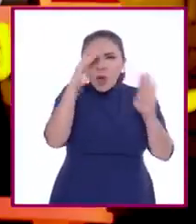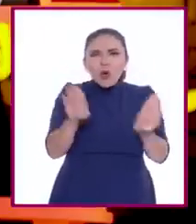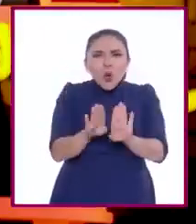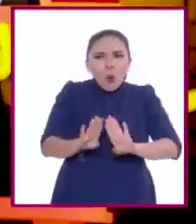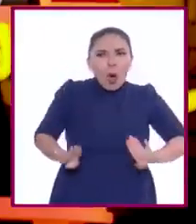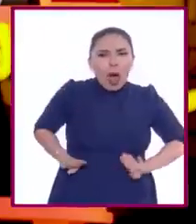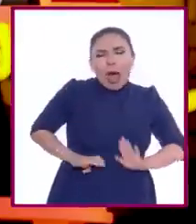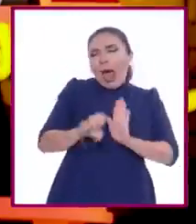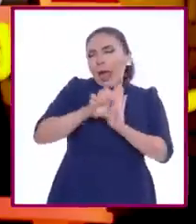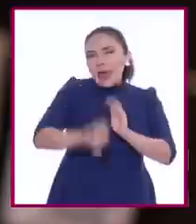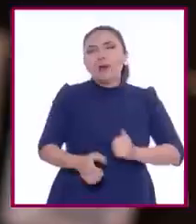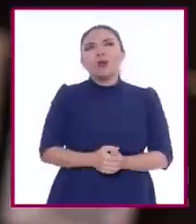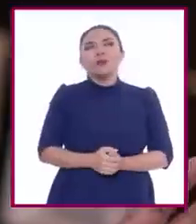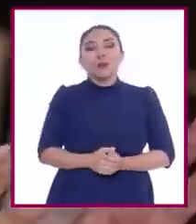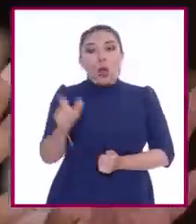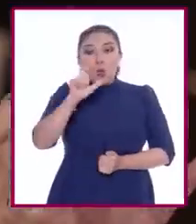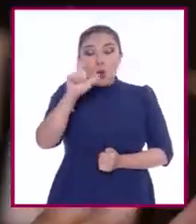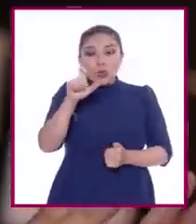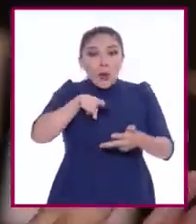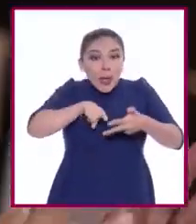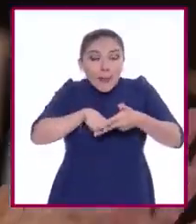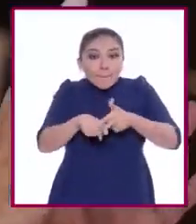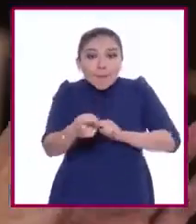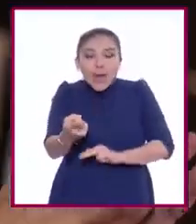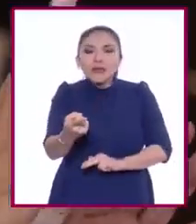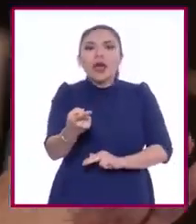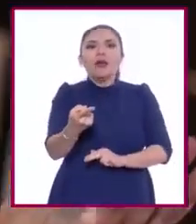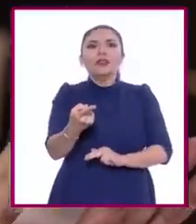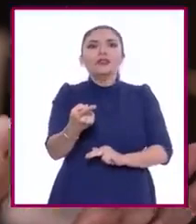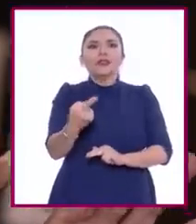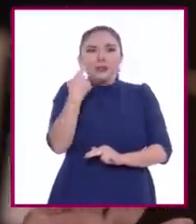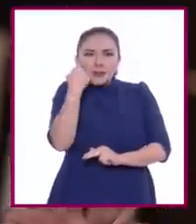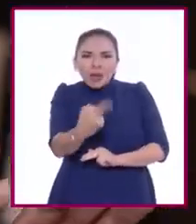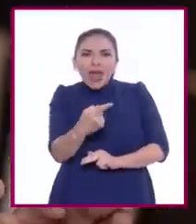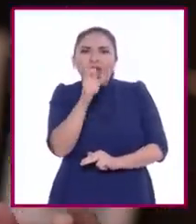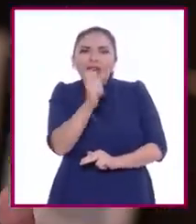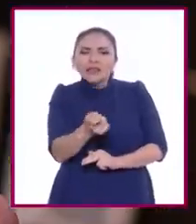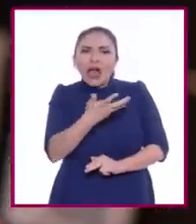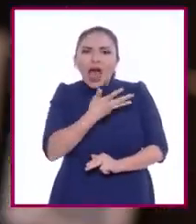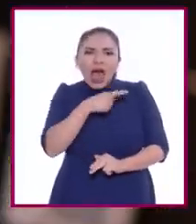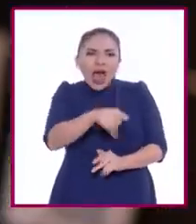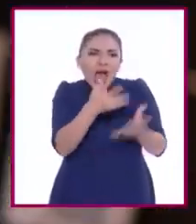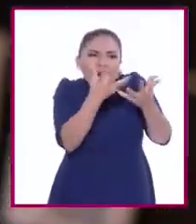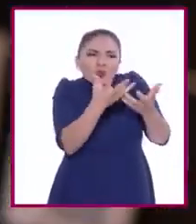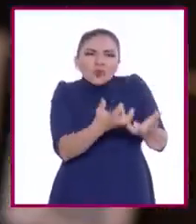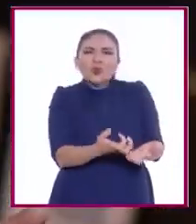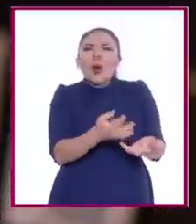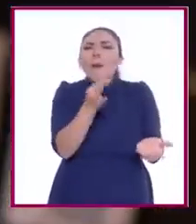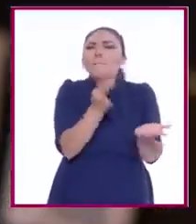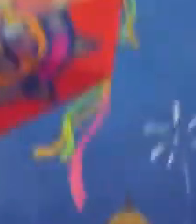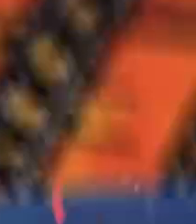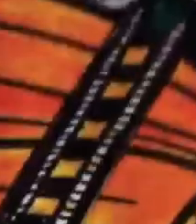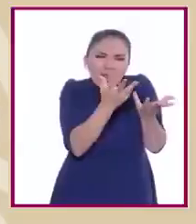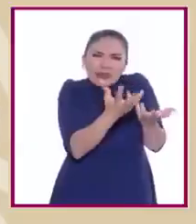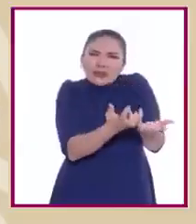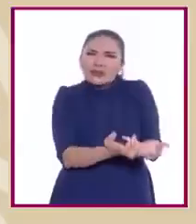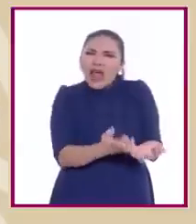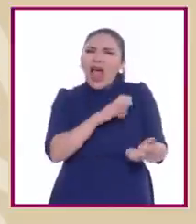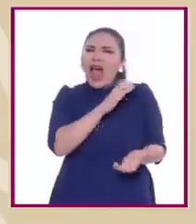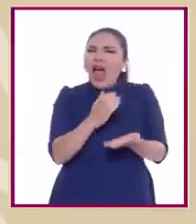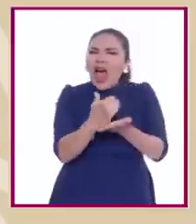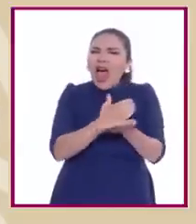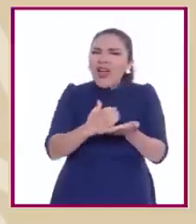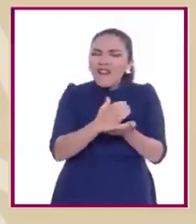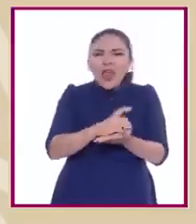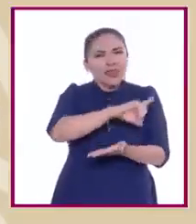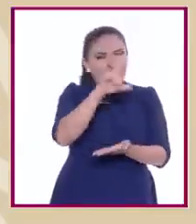planteando situaciones, ¿no? Por ejemplo, desde el hecho de cuando empezamos a ver ciertas cuestiones de que se oxidan los metales, pero de